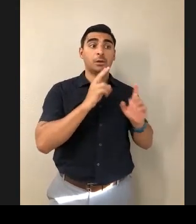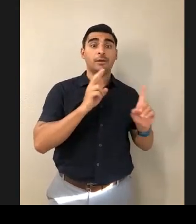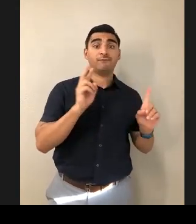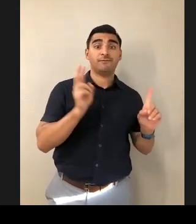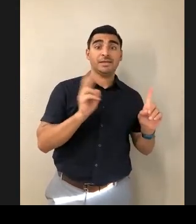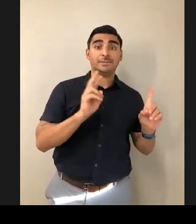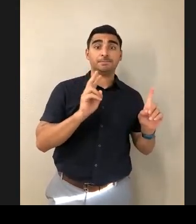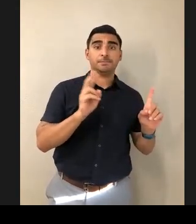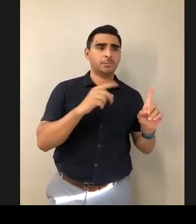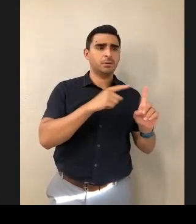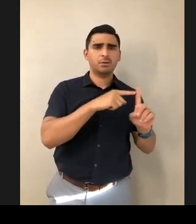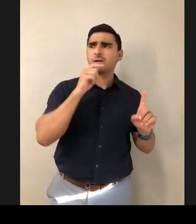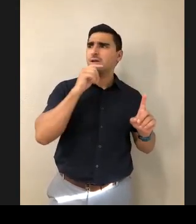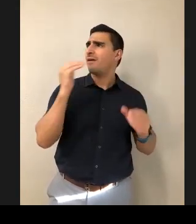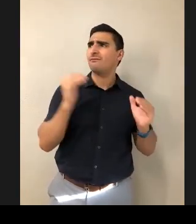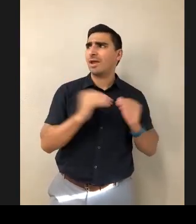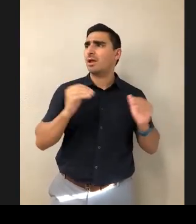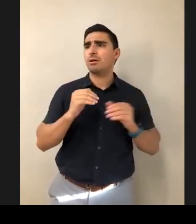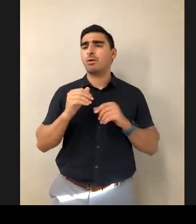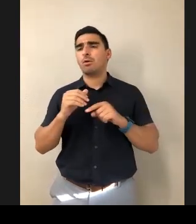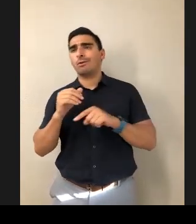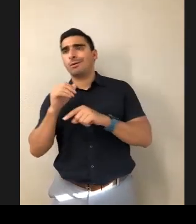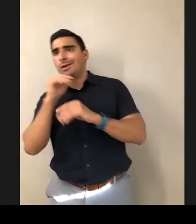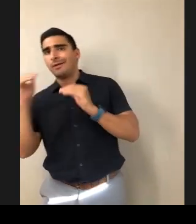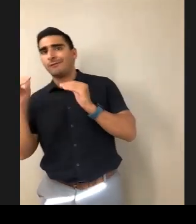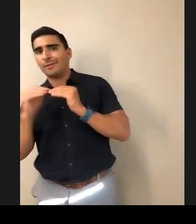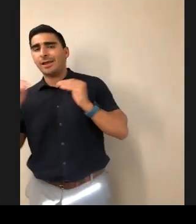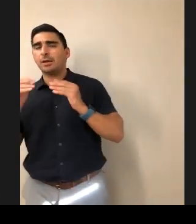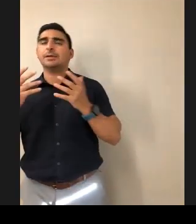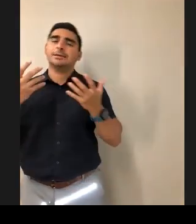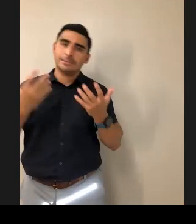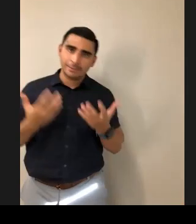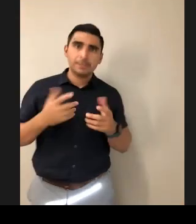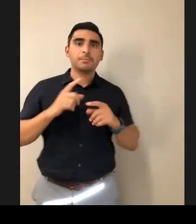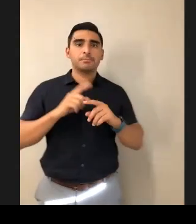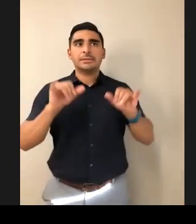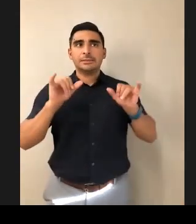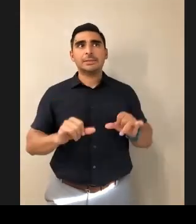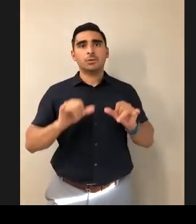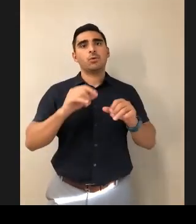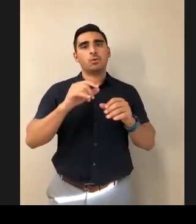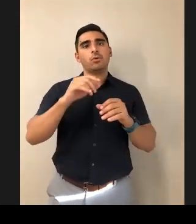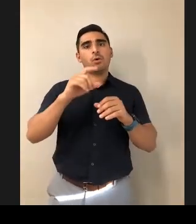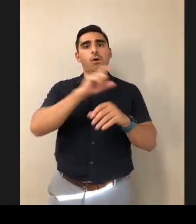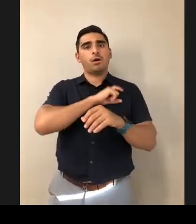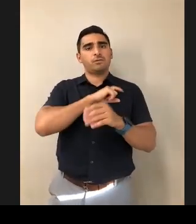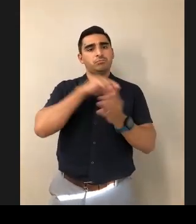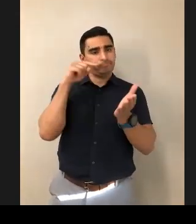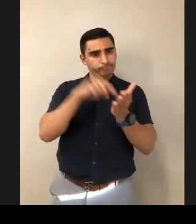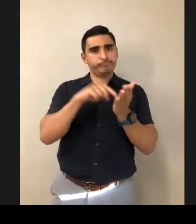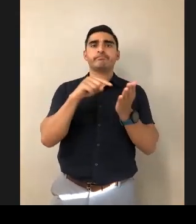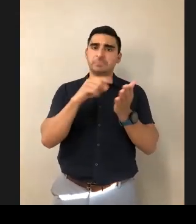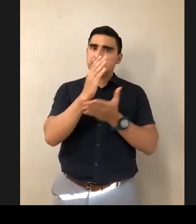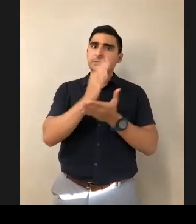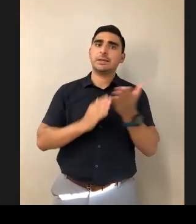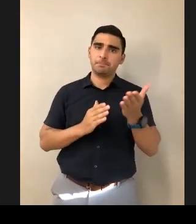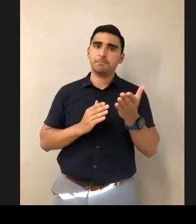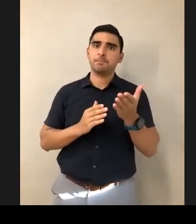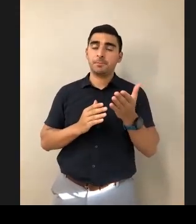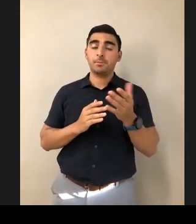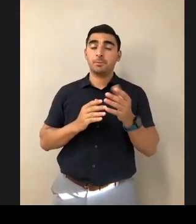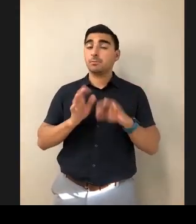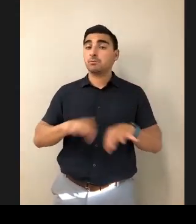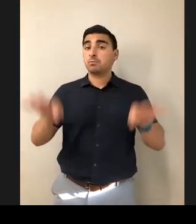puede ser que esa disciplina no sea exactamente lo que la víctima esperaba, pero la clave de